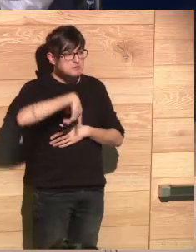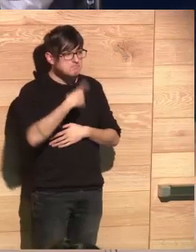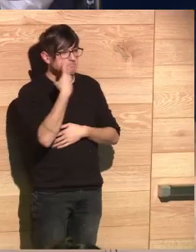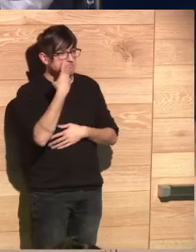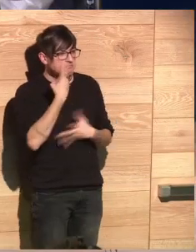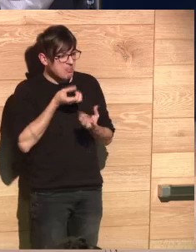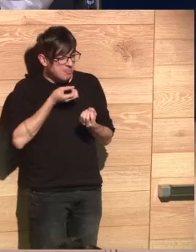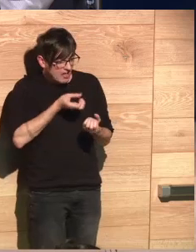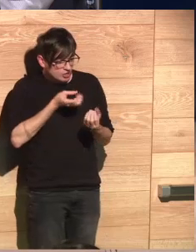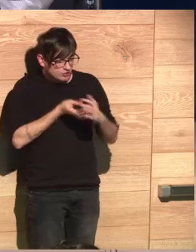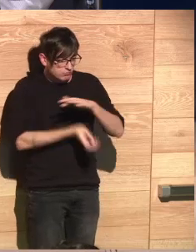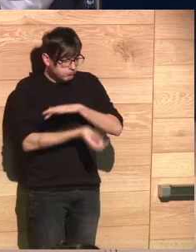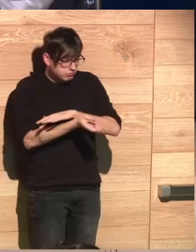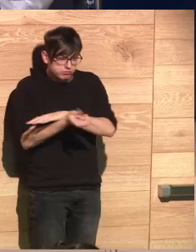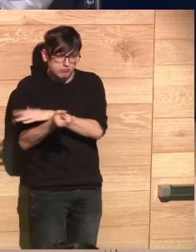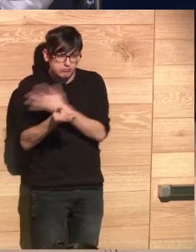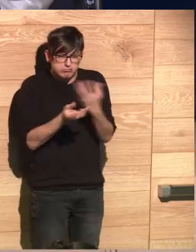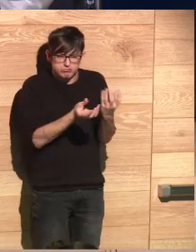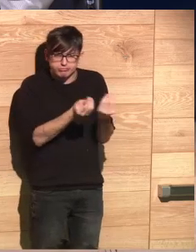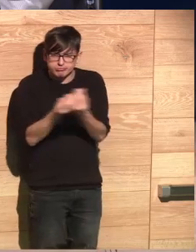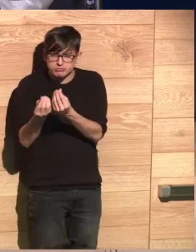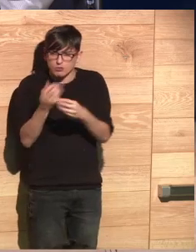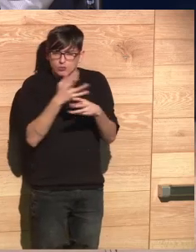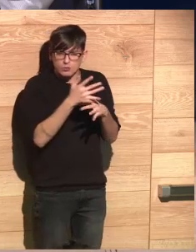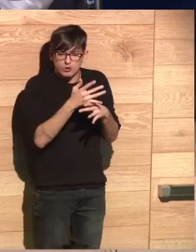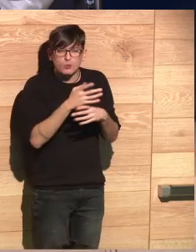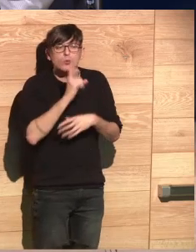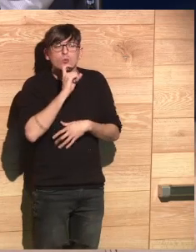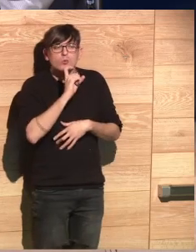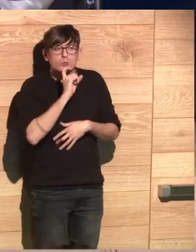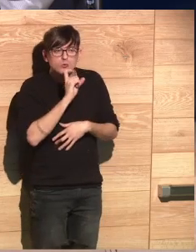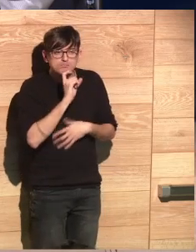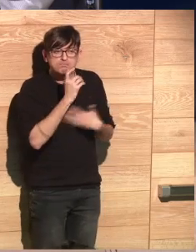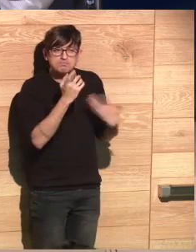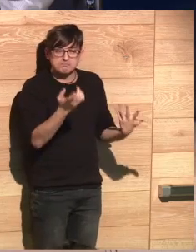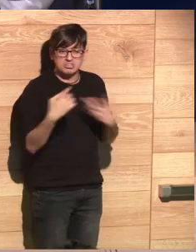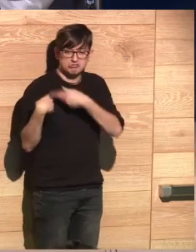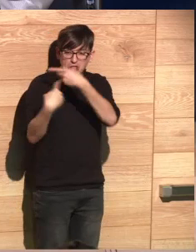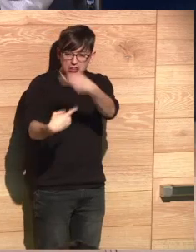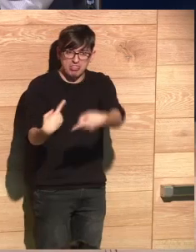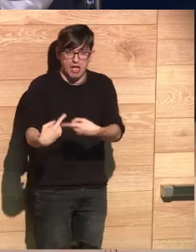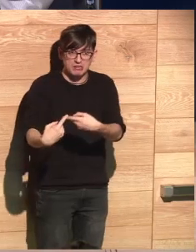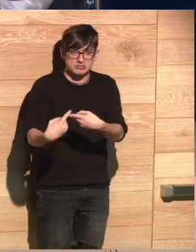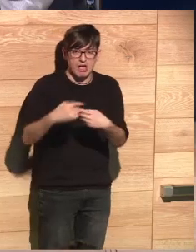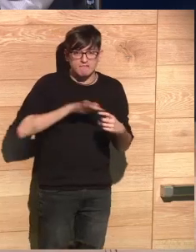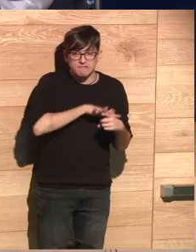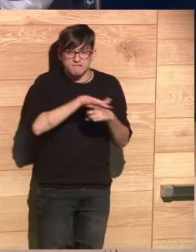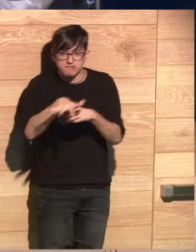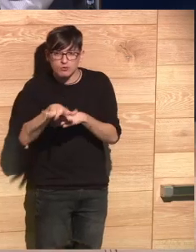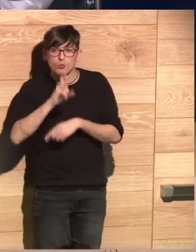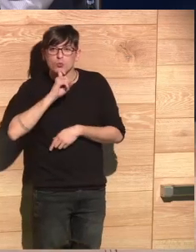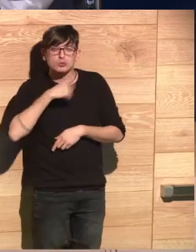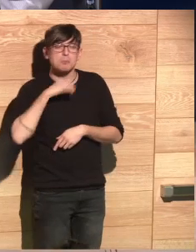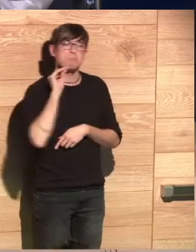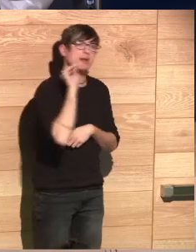cantidad de datos que se generan con los videojuegos, cómo se han penetrado en nuestro día a día, yo me pregunto, y os